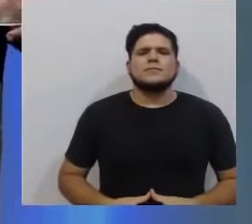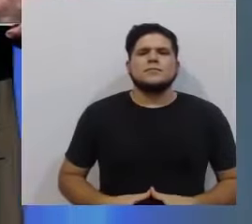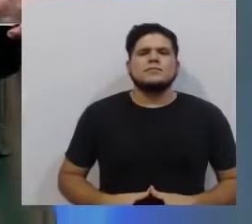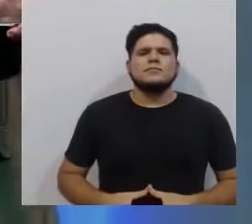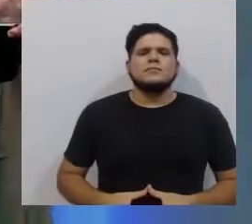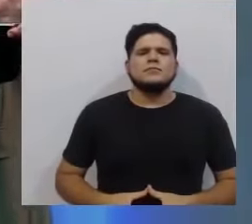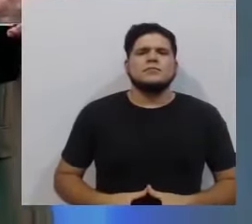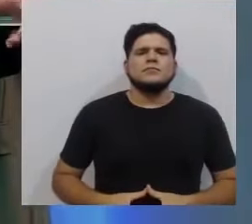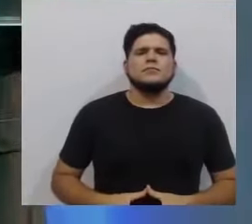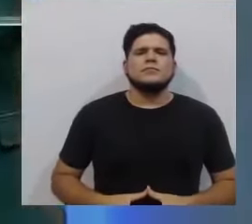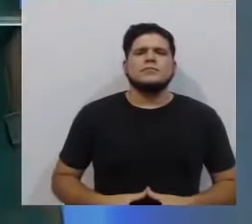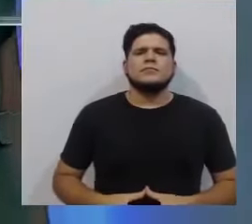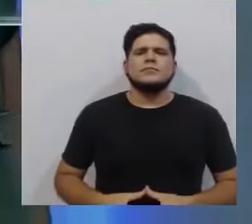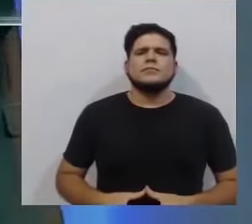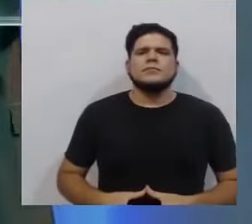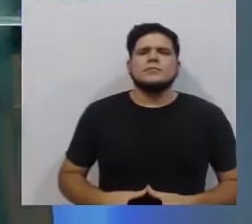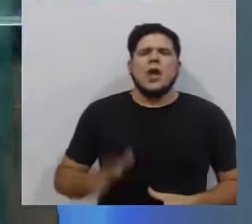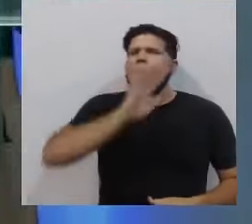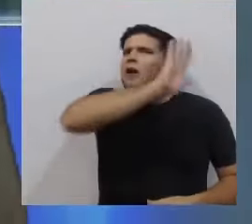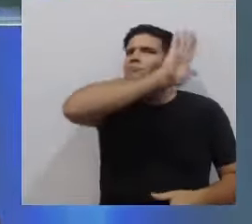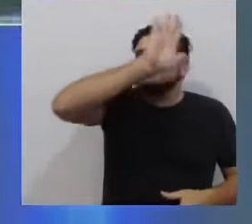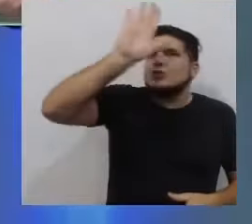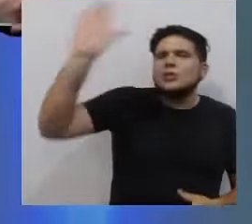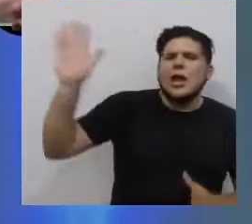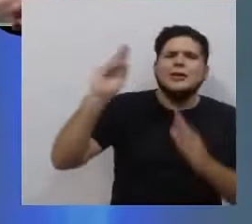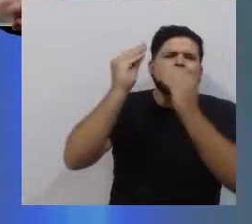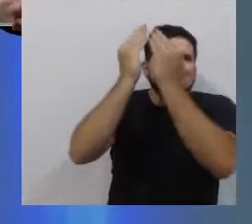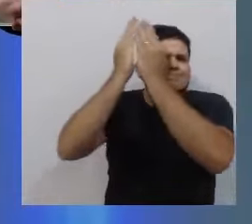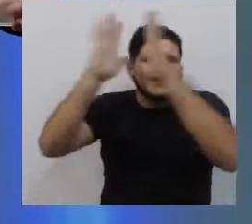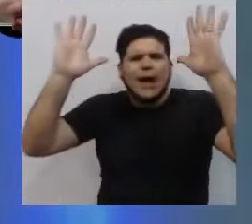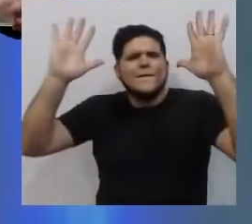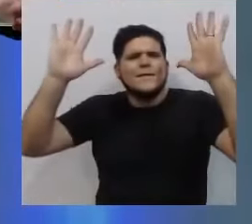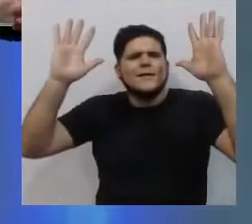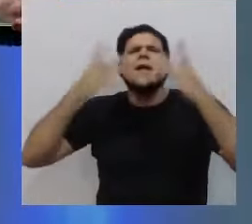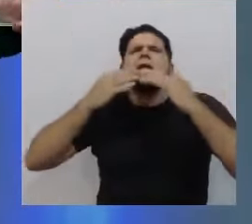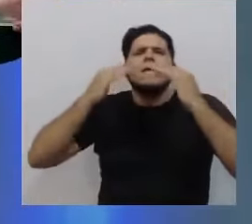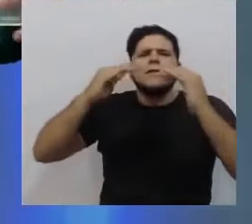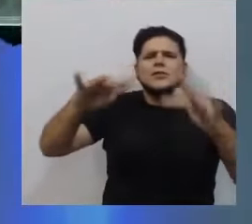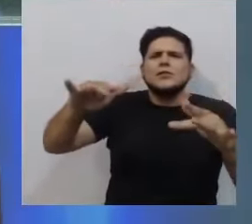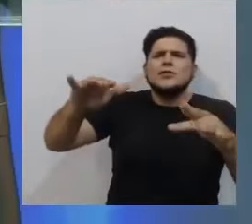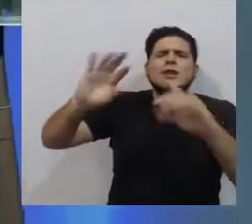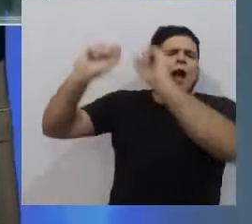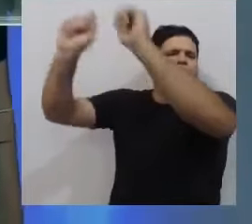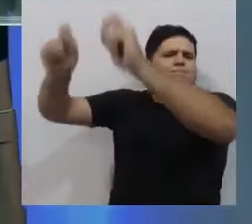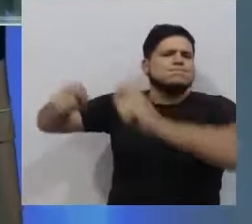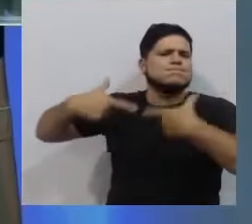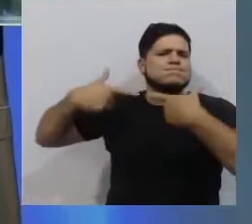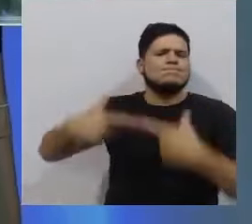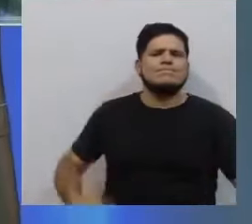bendice dios nos próspera en todos los ámbitos de la vida para que podamos vivir precisamente